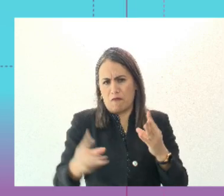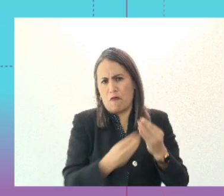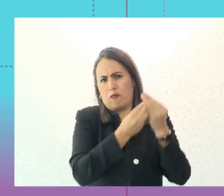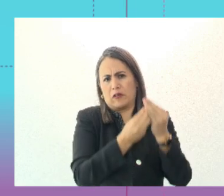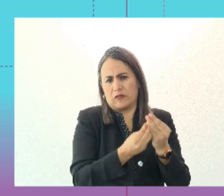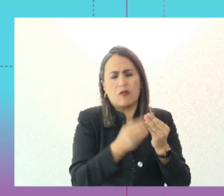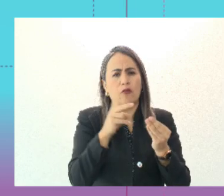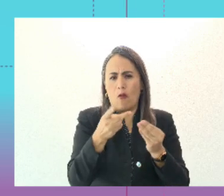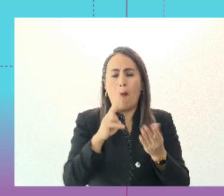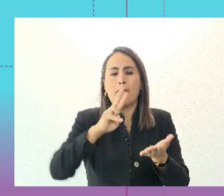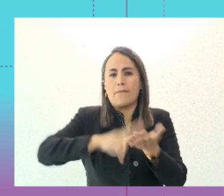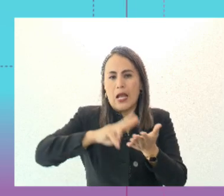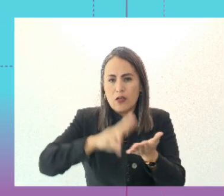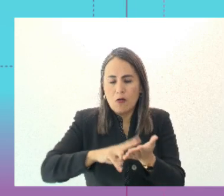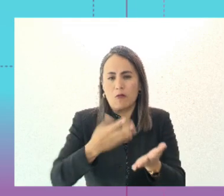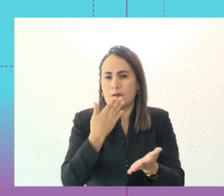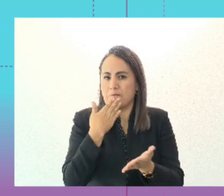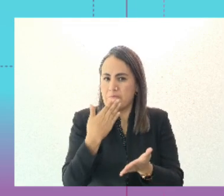de calidad.